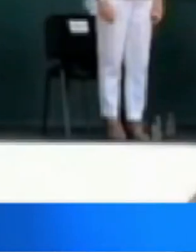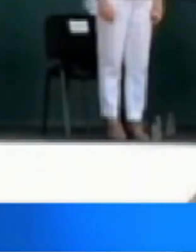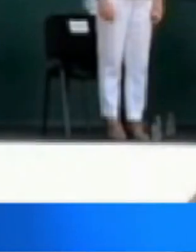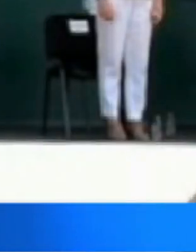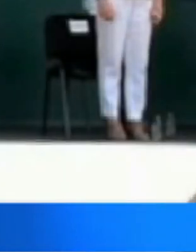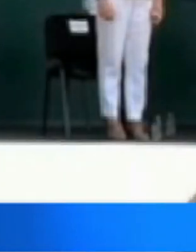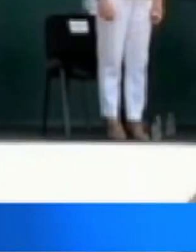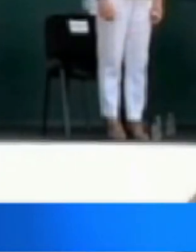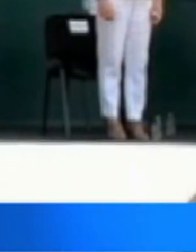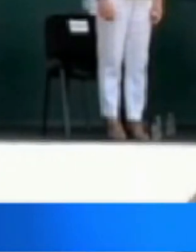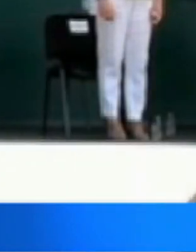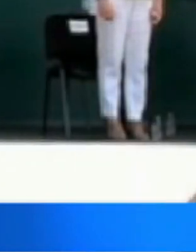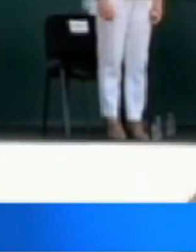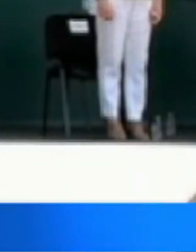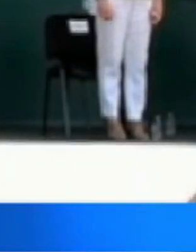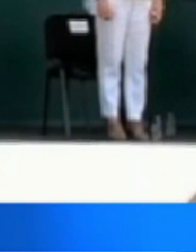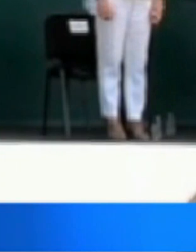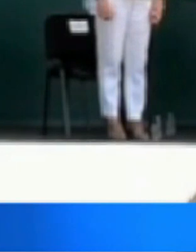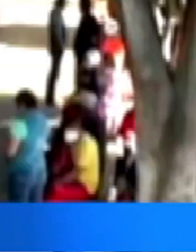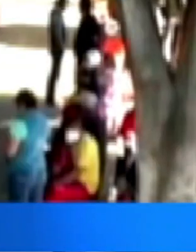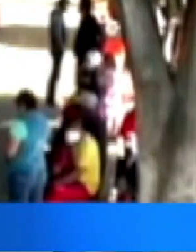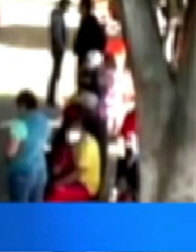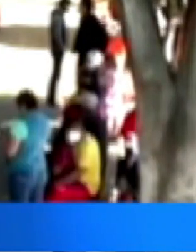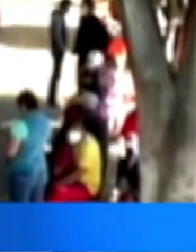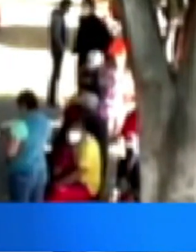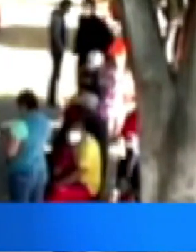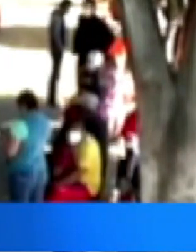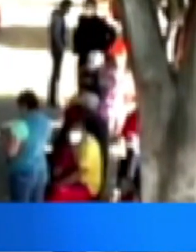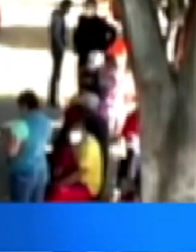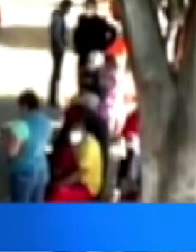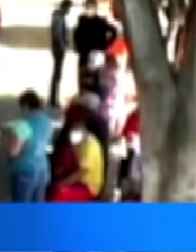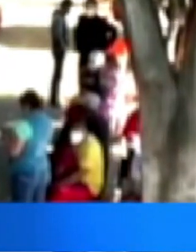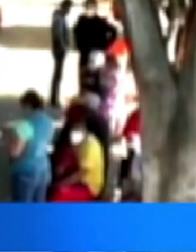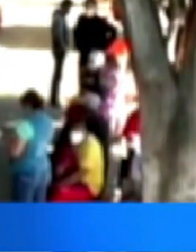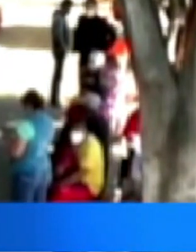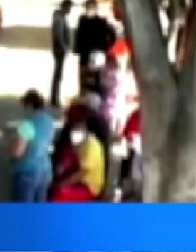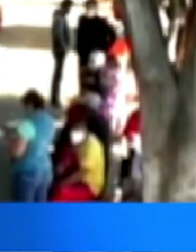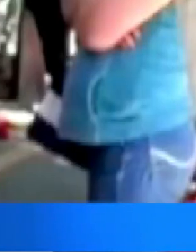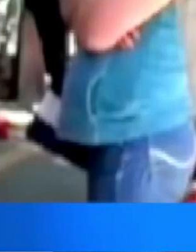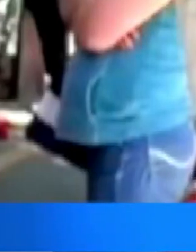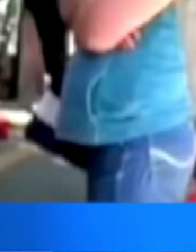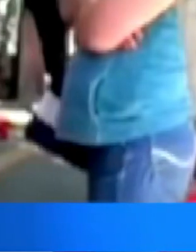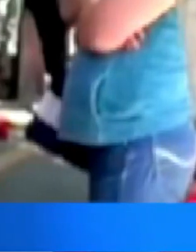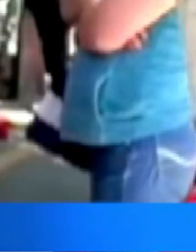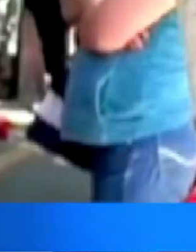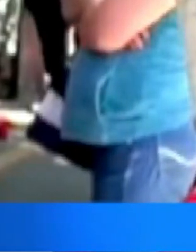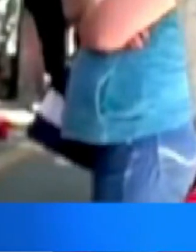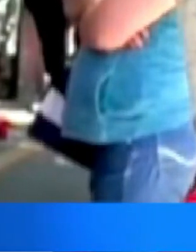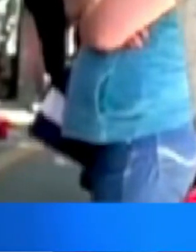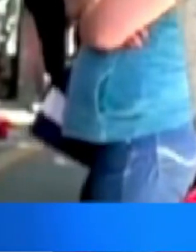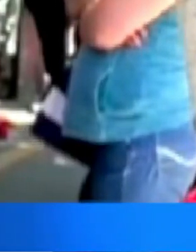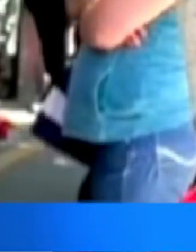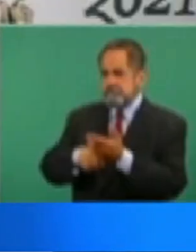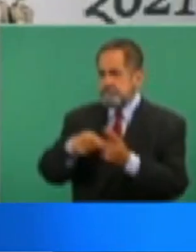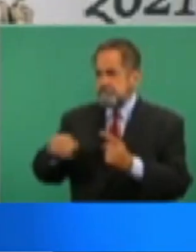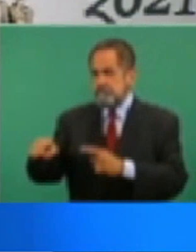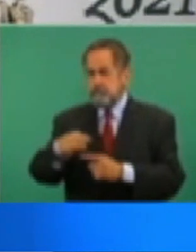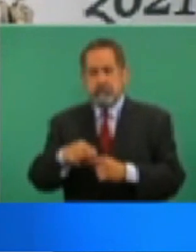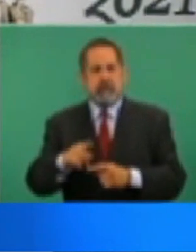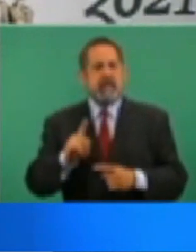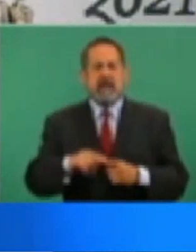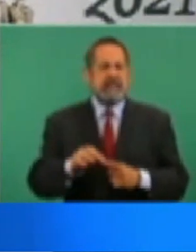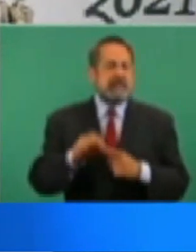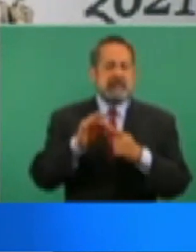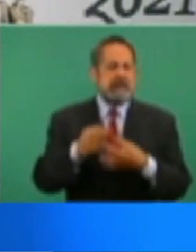austeridad, más la errática respuesta ante la emergencia derivada de la pandemia por COVID-19.